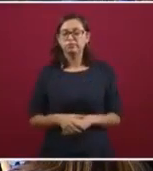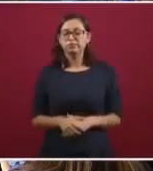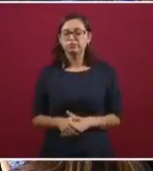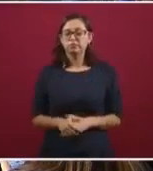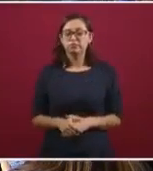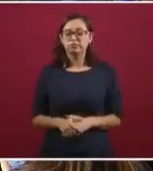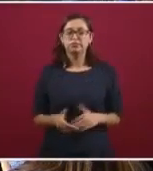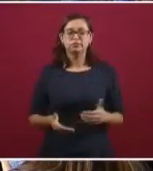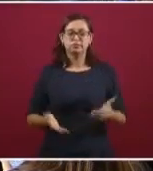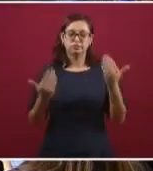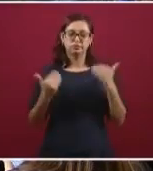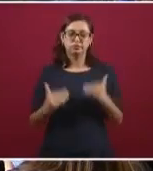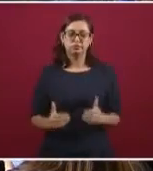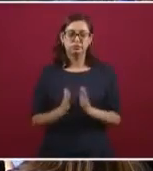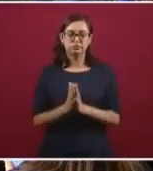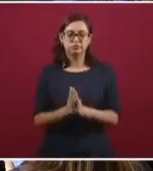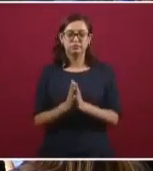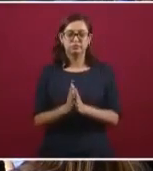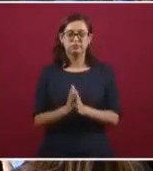El que sigue, por favor.